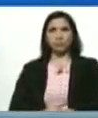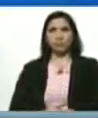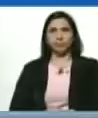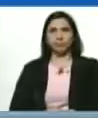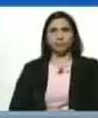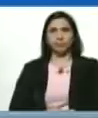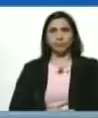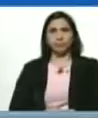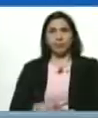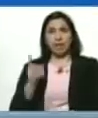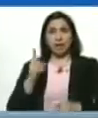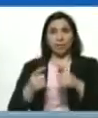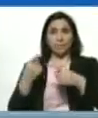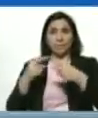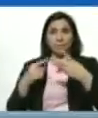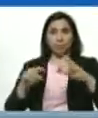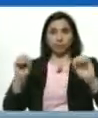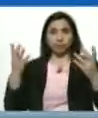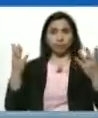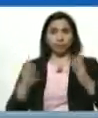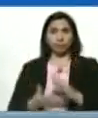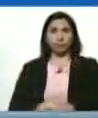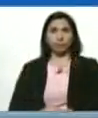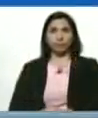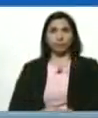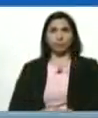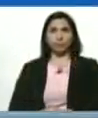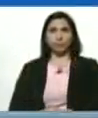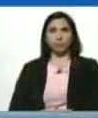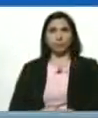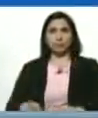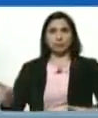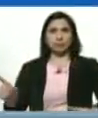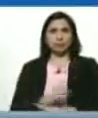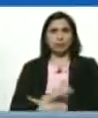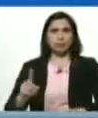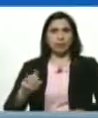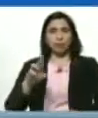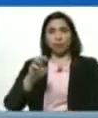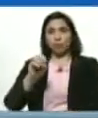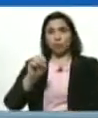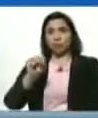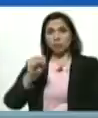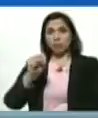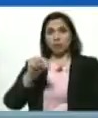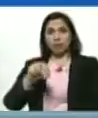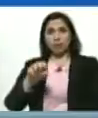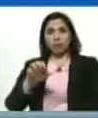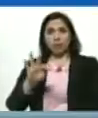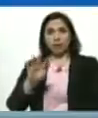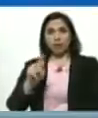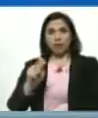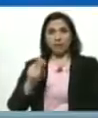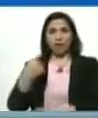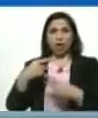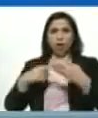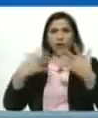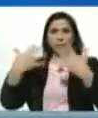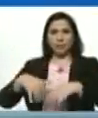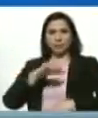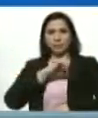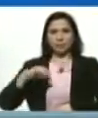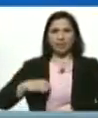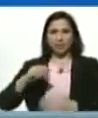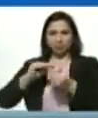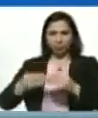en algunos casos no logro e inmediatamente ron depp y otras empresas privadas le ponían el